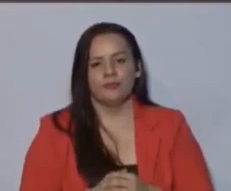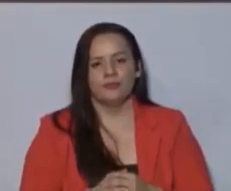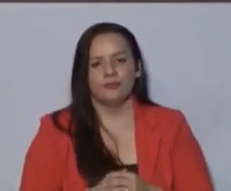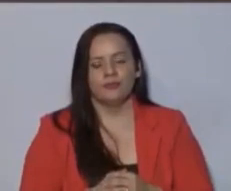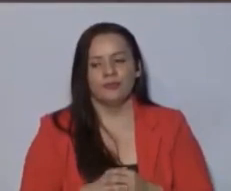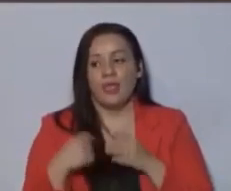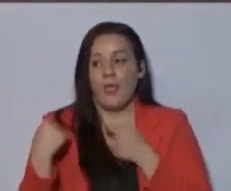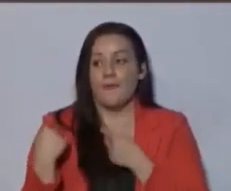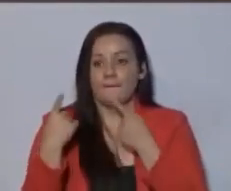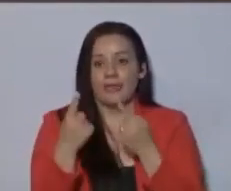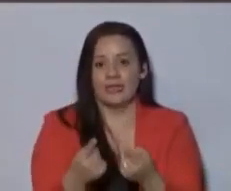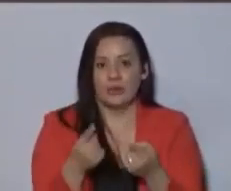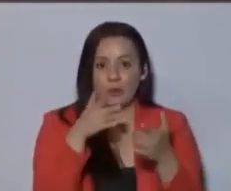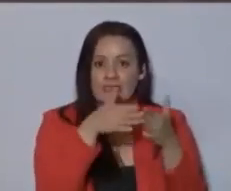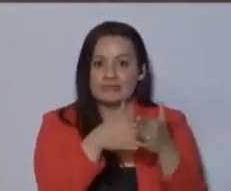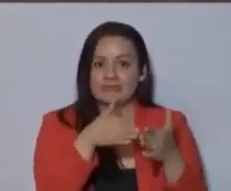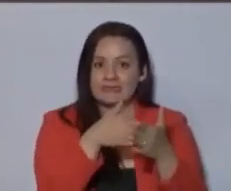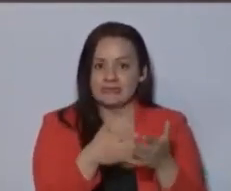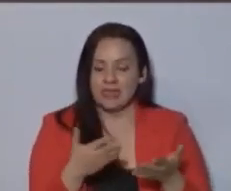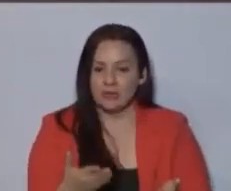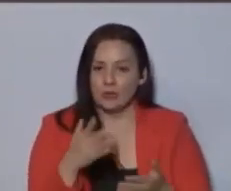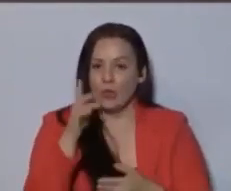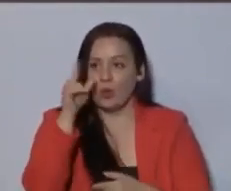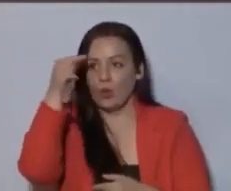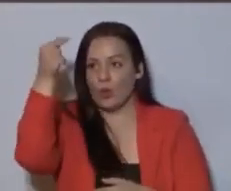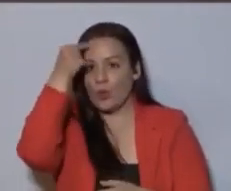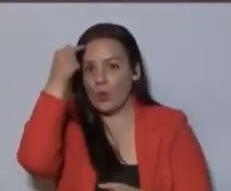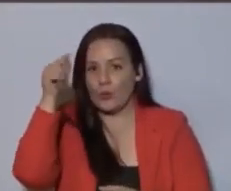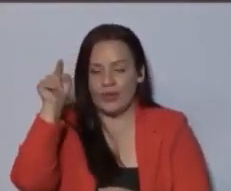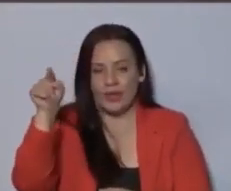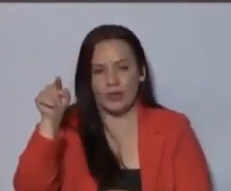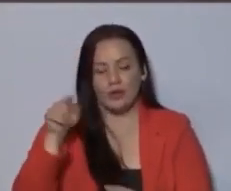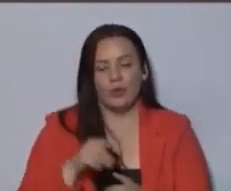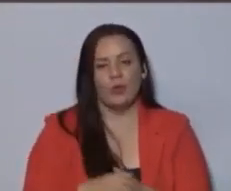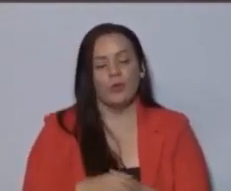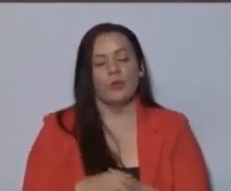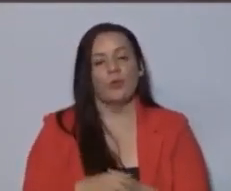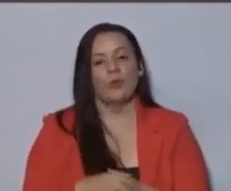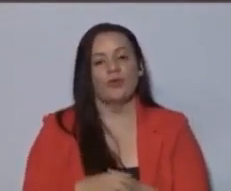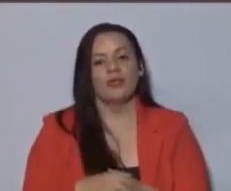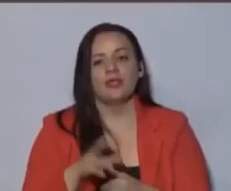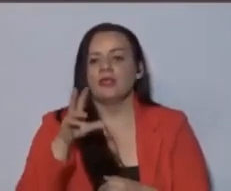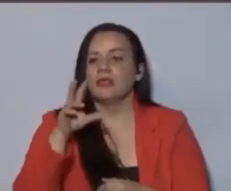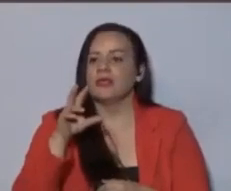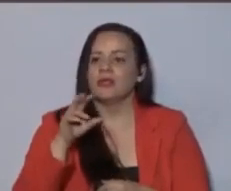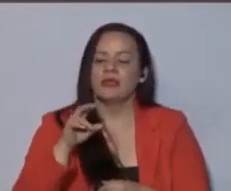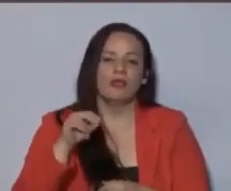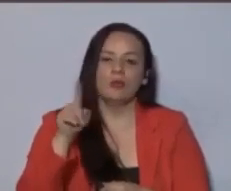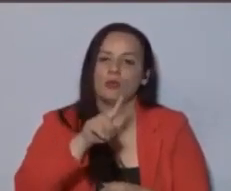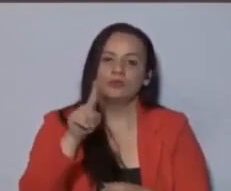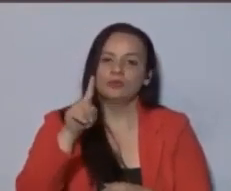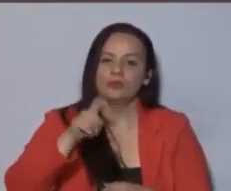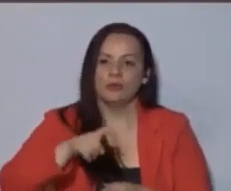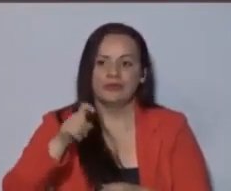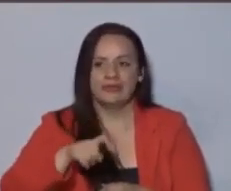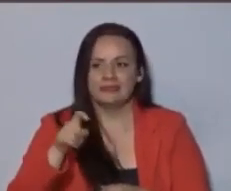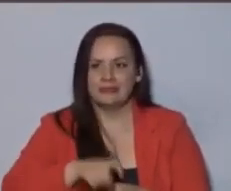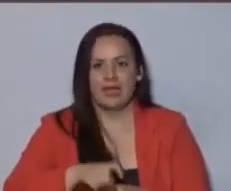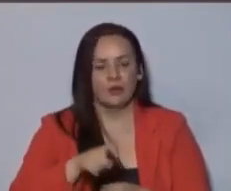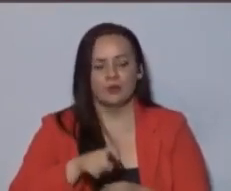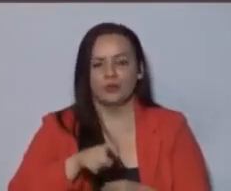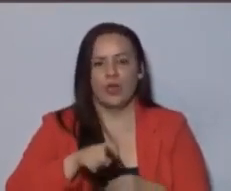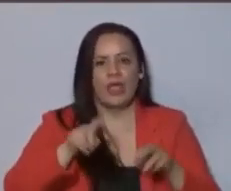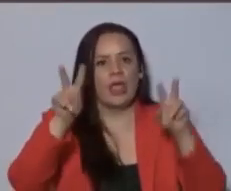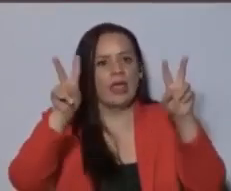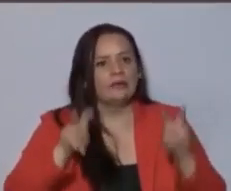ha venido insistiendo el gobierno de la República de que no son necesarios los